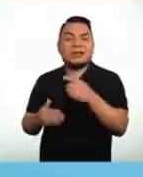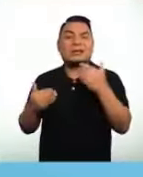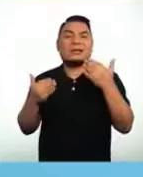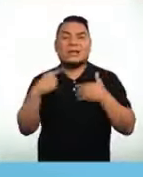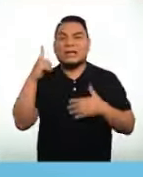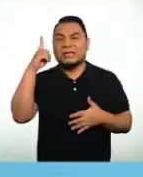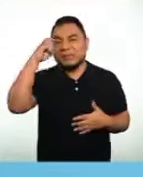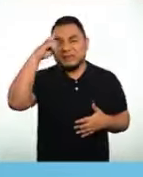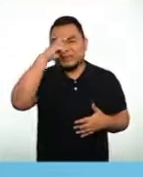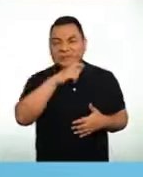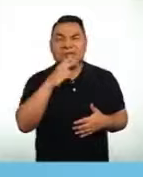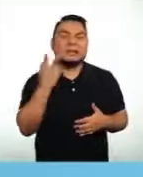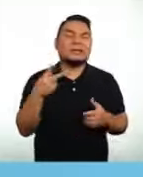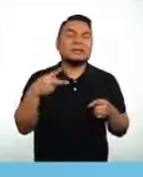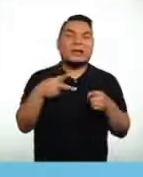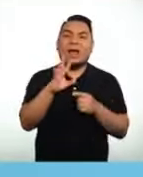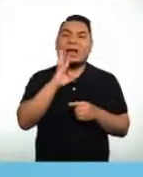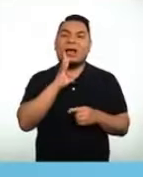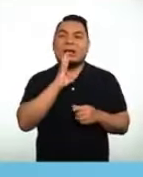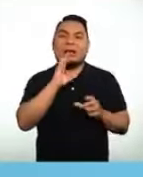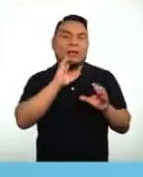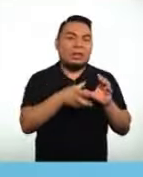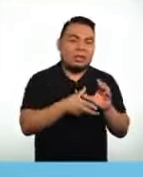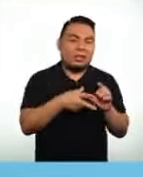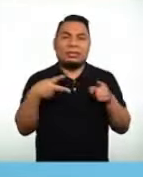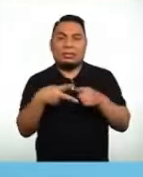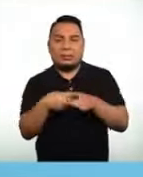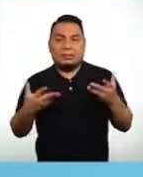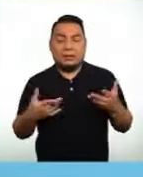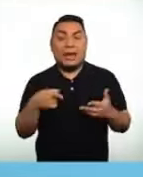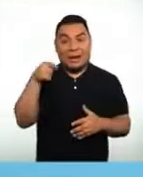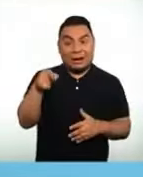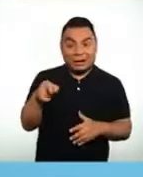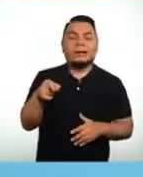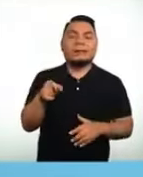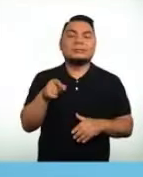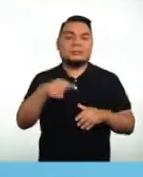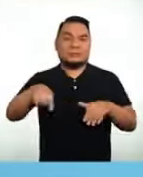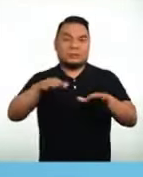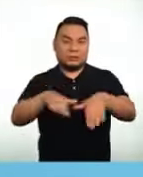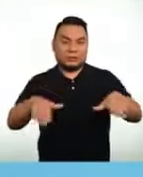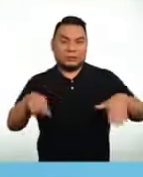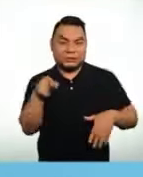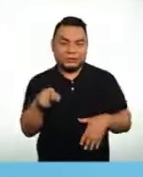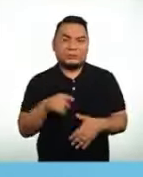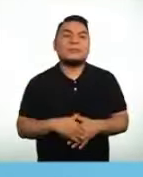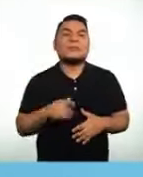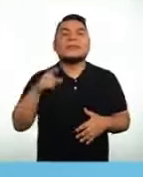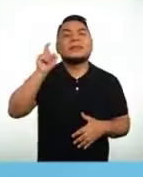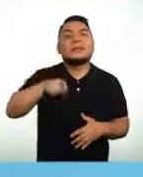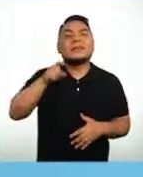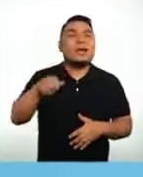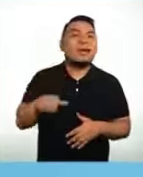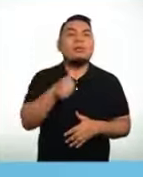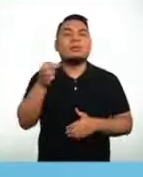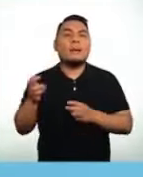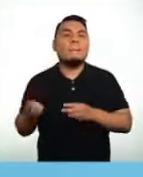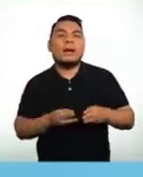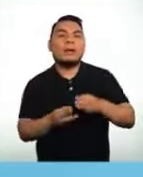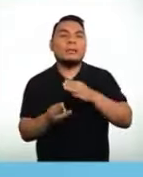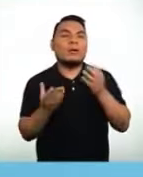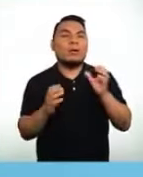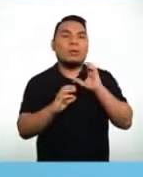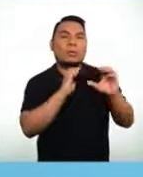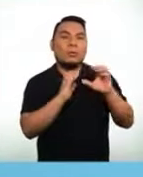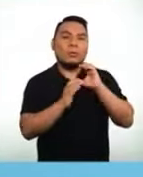el estudiante tiene dificultades para hablar. En estos casos, las niñas y los niños